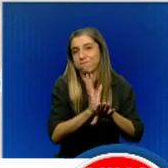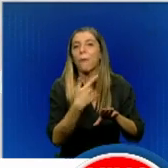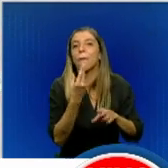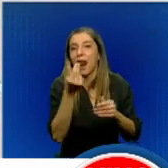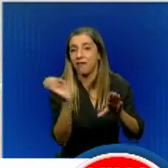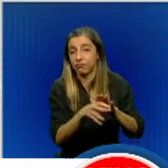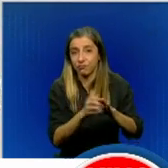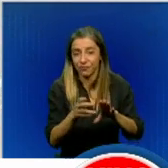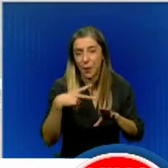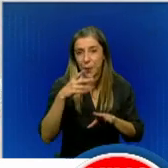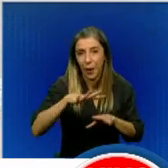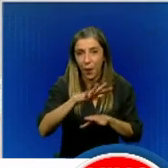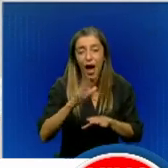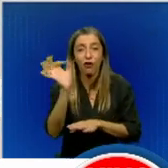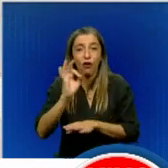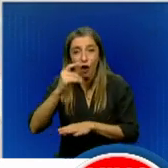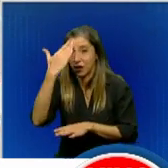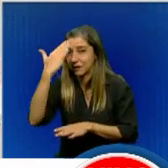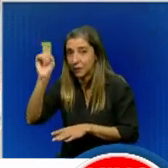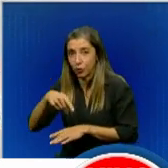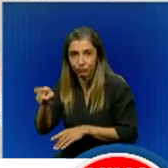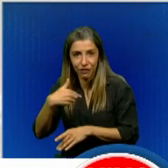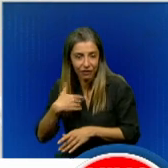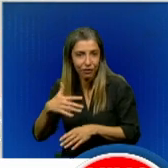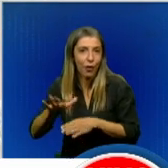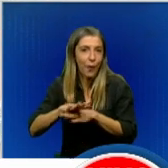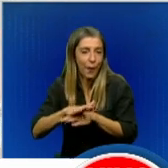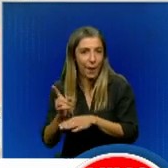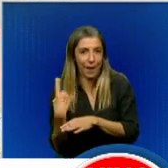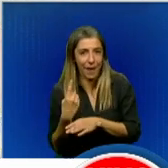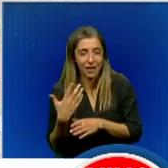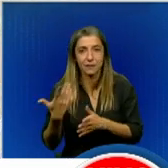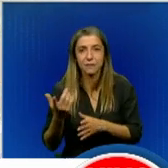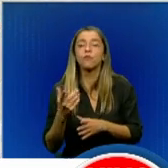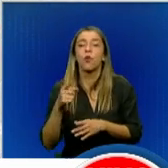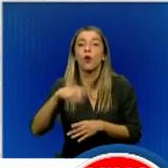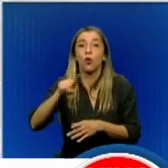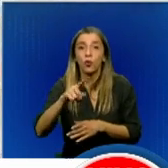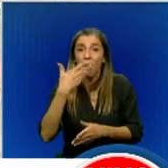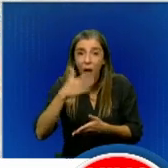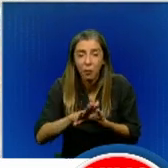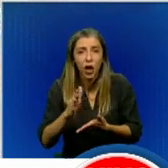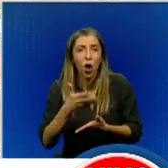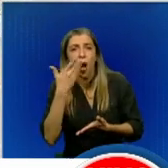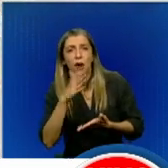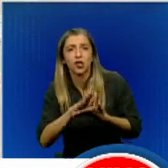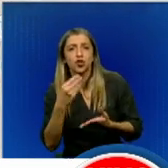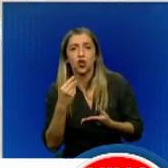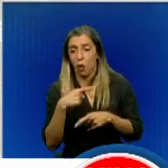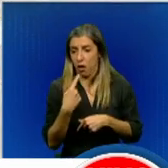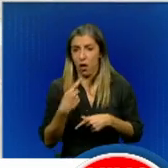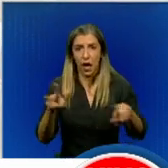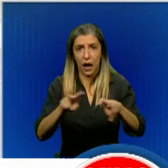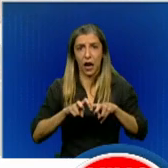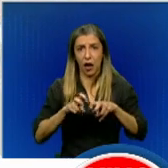15 por ciento de la base monetaria nos dicen que estamos recaudando que nos hablan de ineficiencia el de hasta ahora